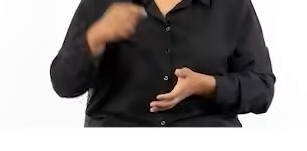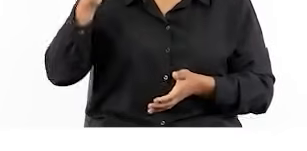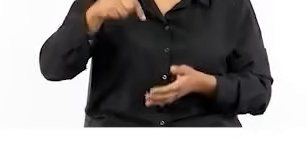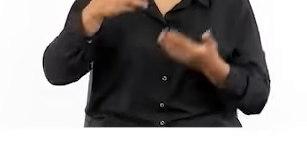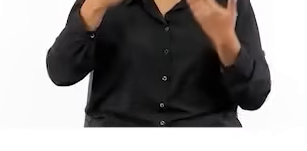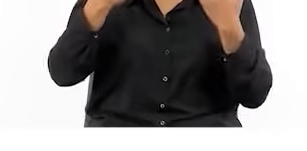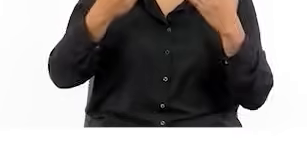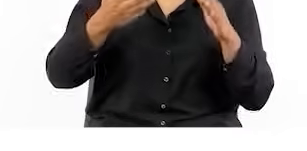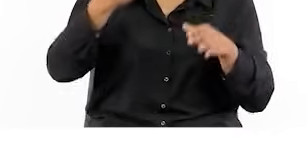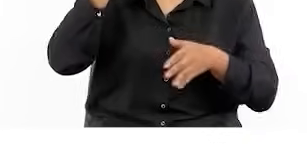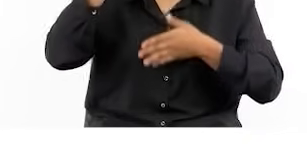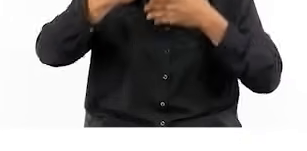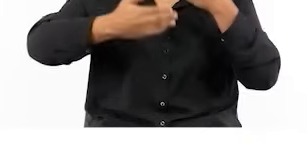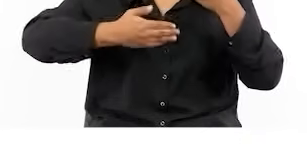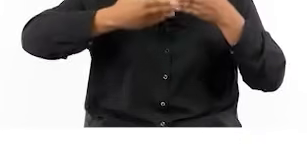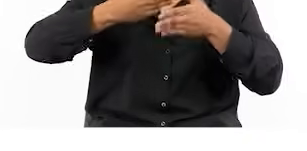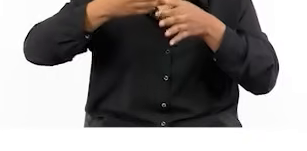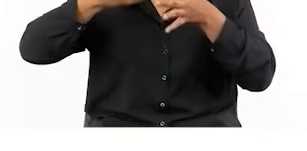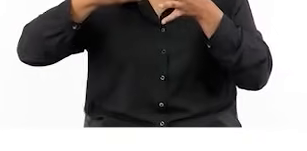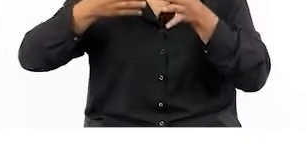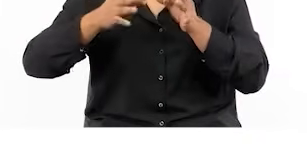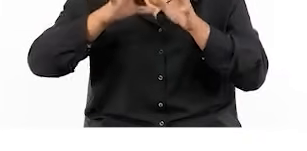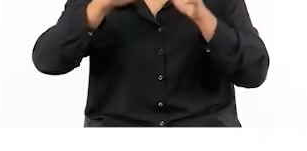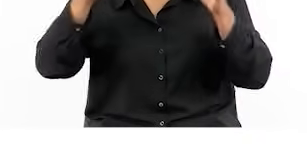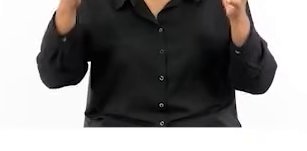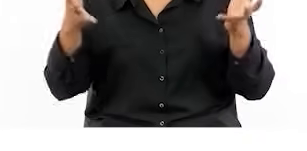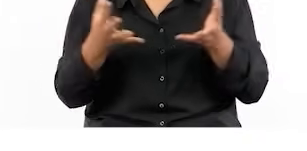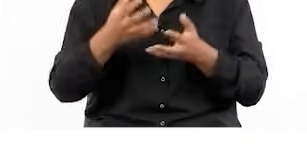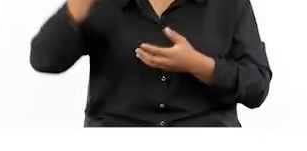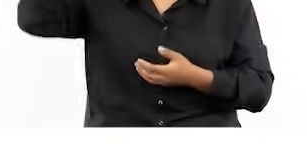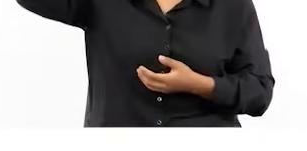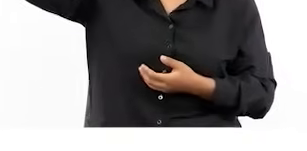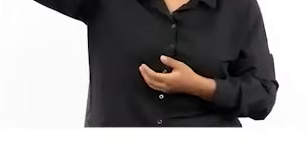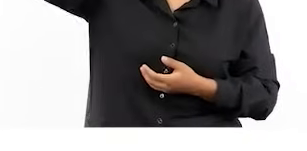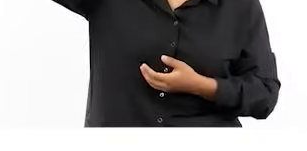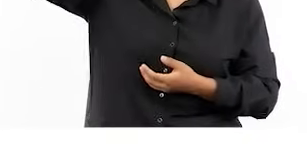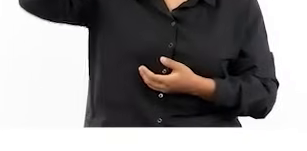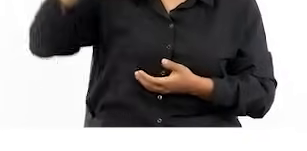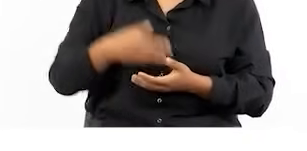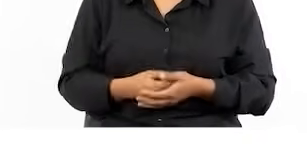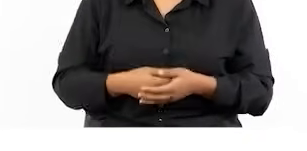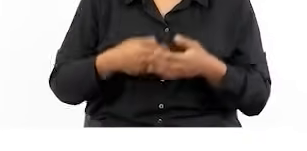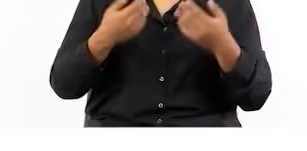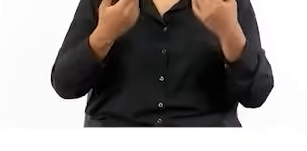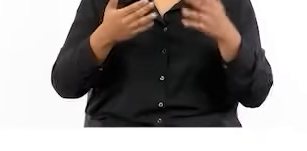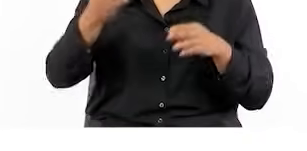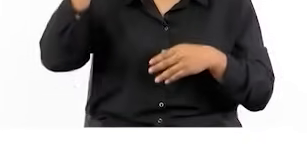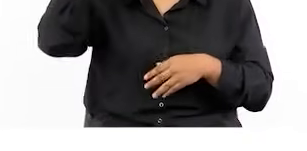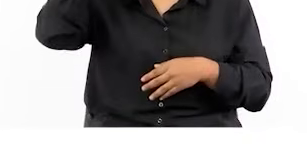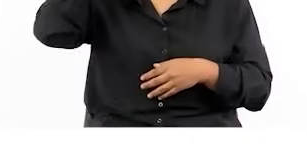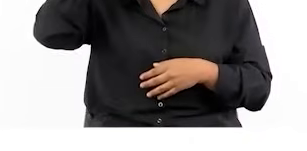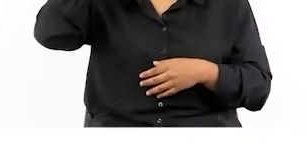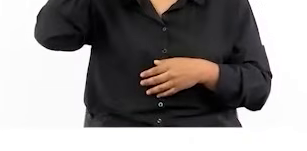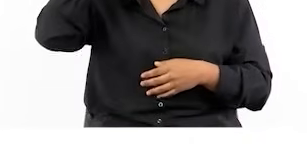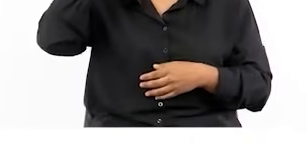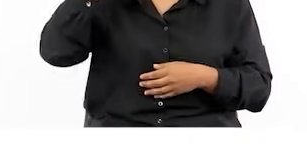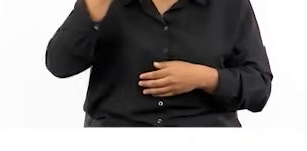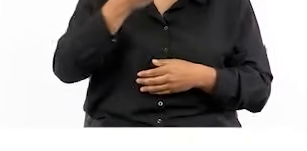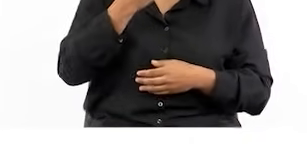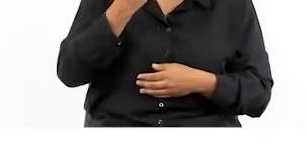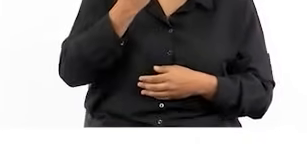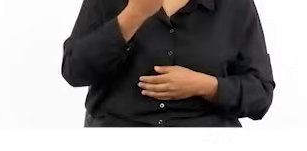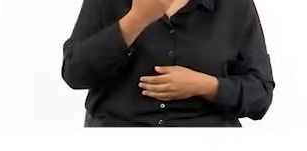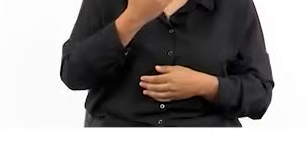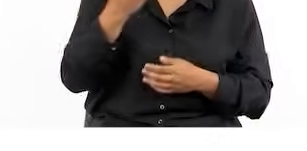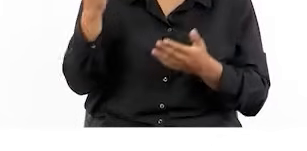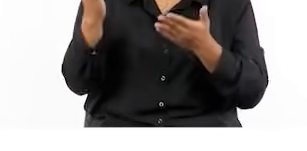forma definida. Así, hemos hecho un recorrido desde la formación del Sol, la formación de la Tierra,